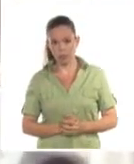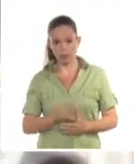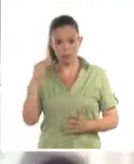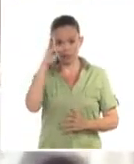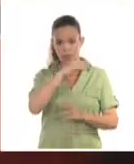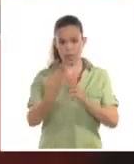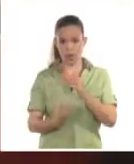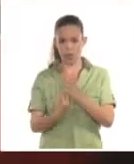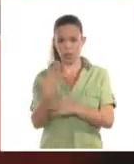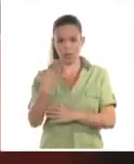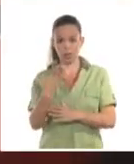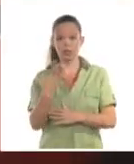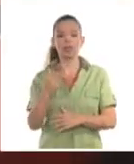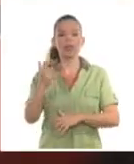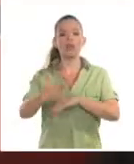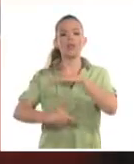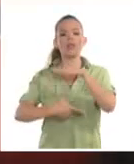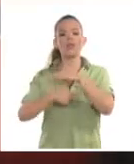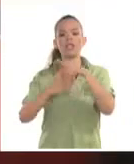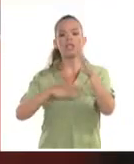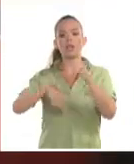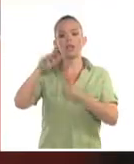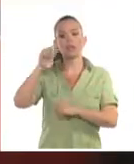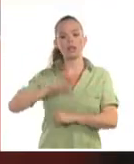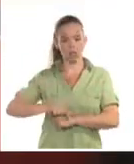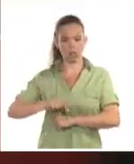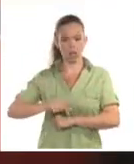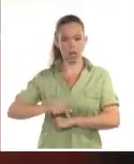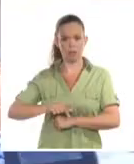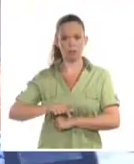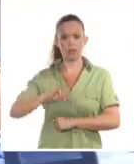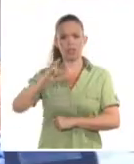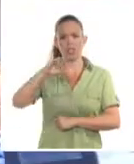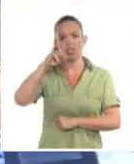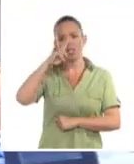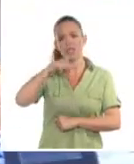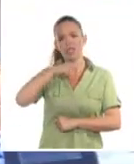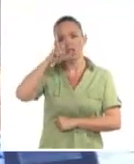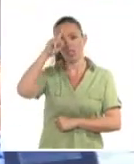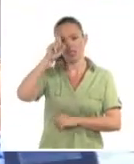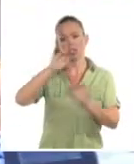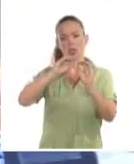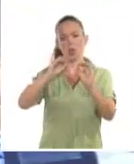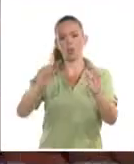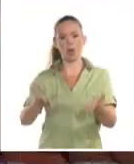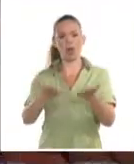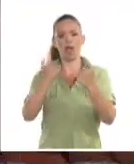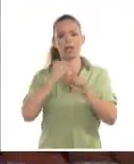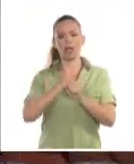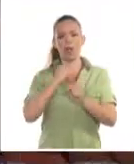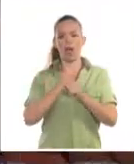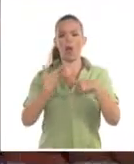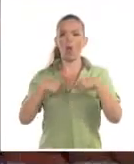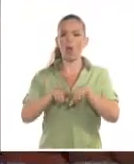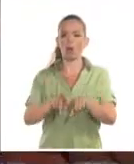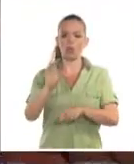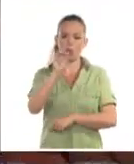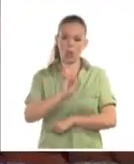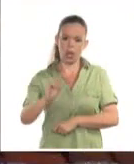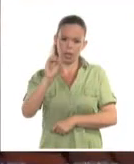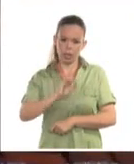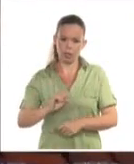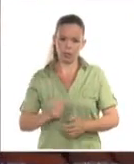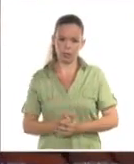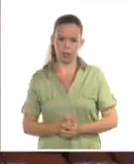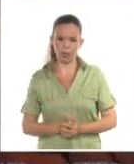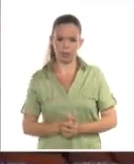ministra de la República Inés María chatman convocó a trabajar de Conjunto con todos los organismos Si queremos y